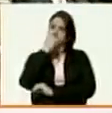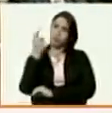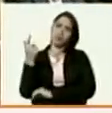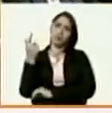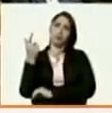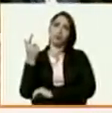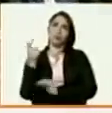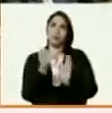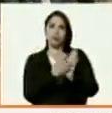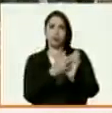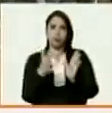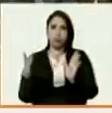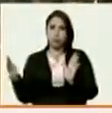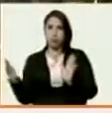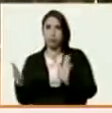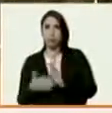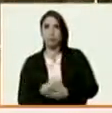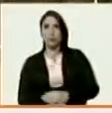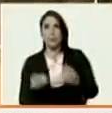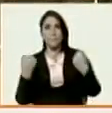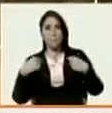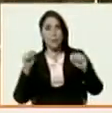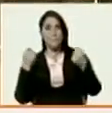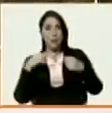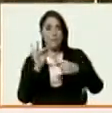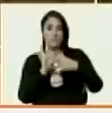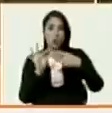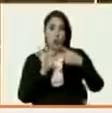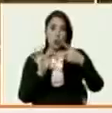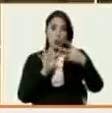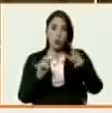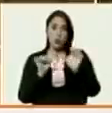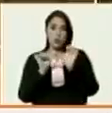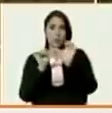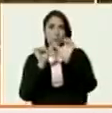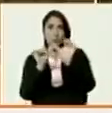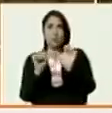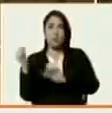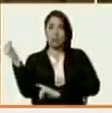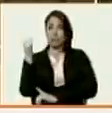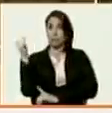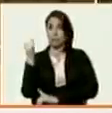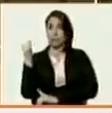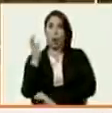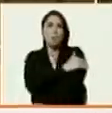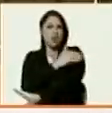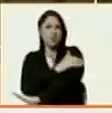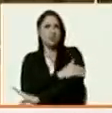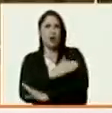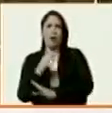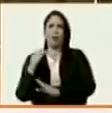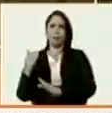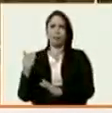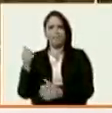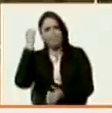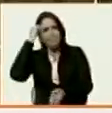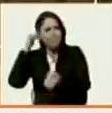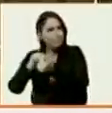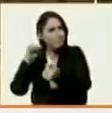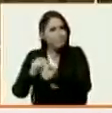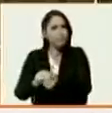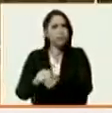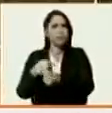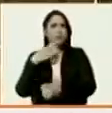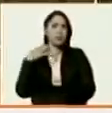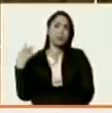durante buena parte del ejercicio de sus funciones. Ha permanecido en desacato por la terquedad, por la